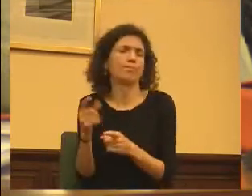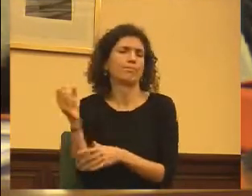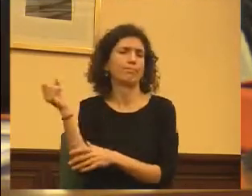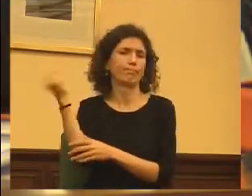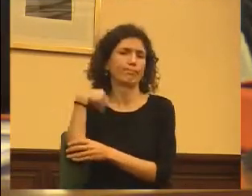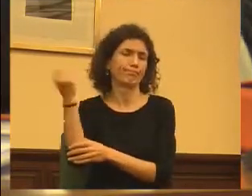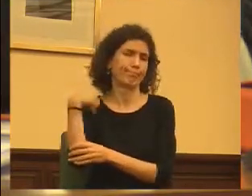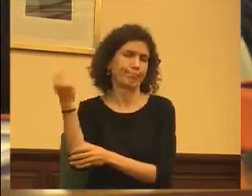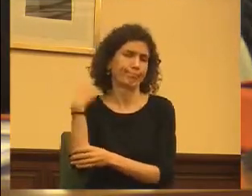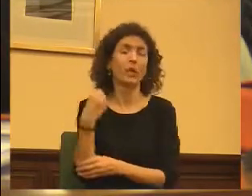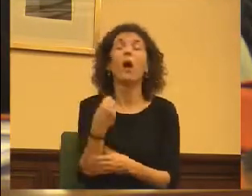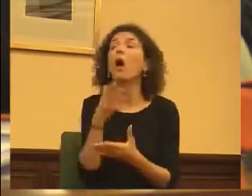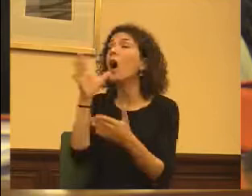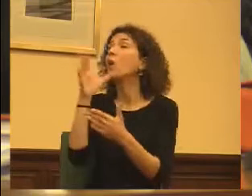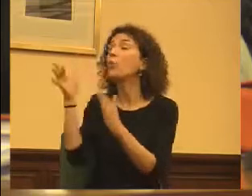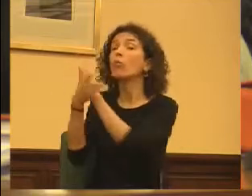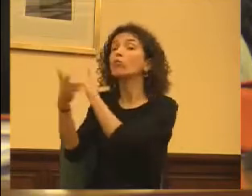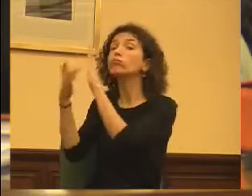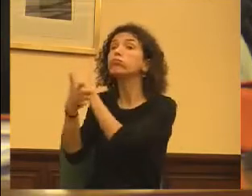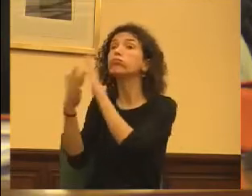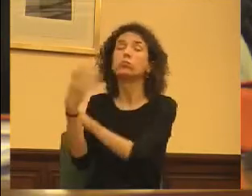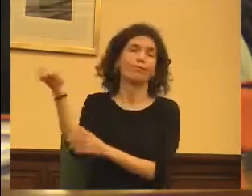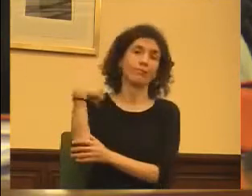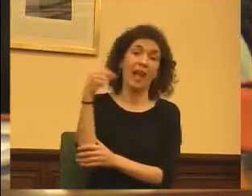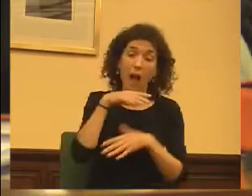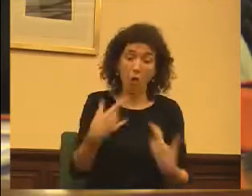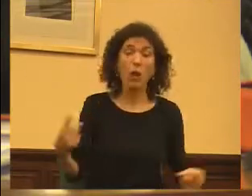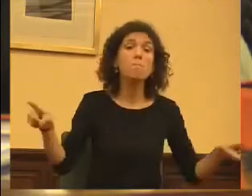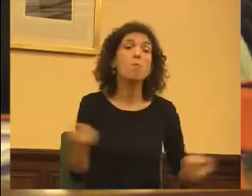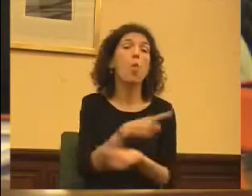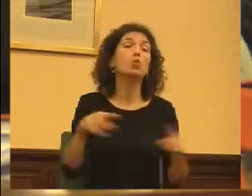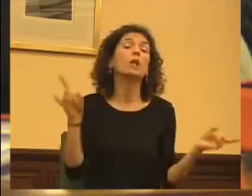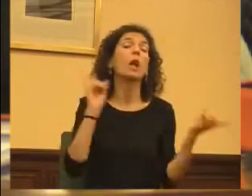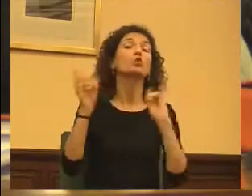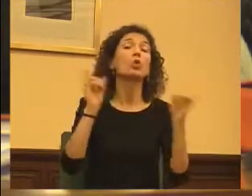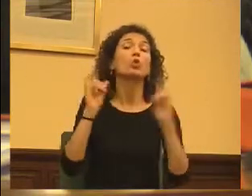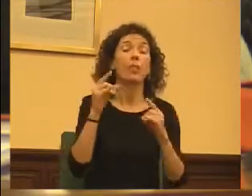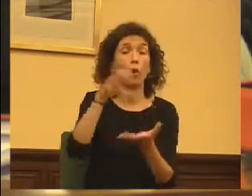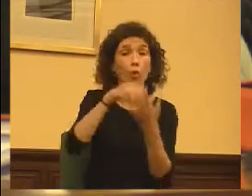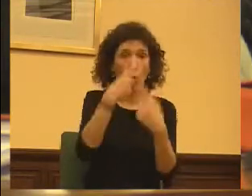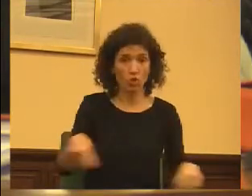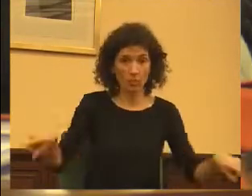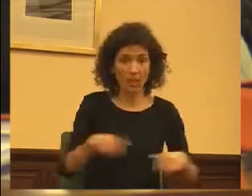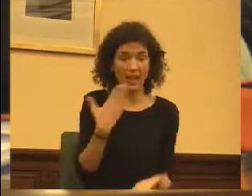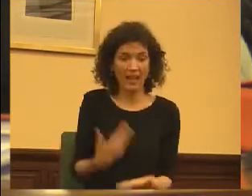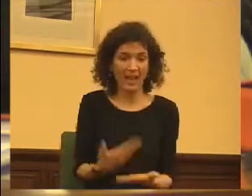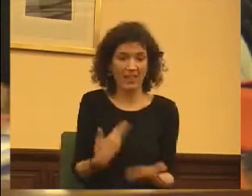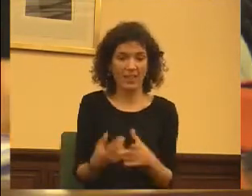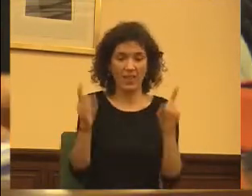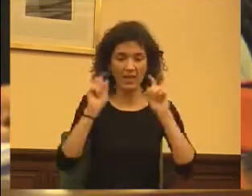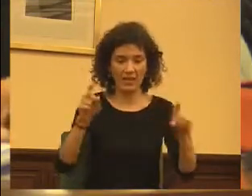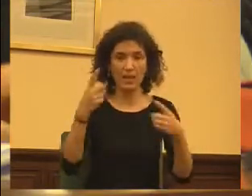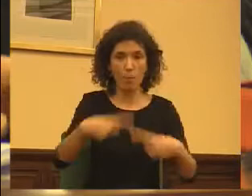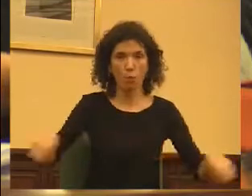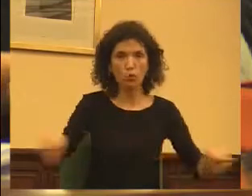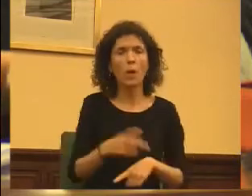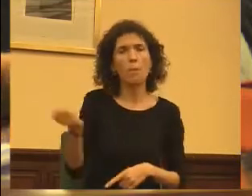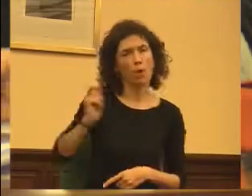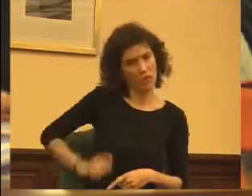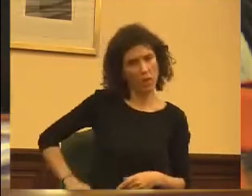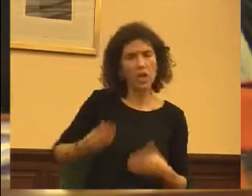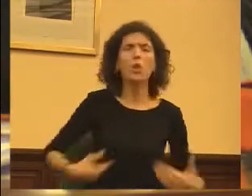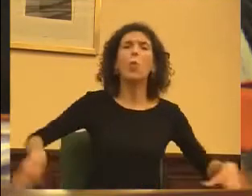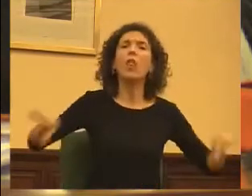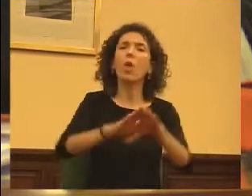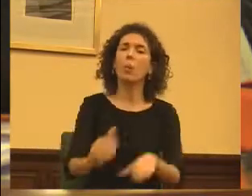hecho oídos sordos a todos los argumentos, y ahora ya la música está sonando. Nuestro conservatorio garantiza una enseñanza